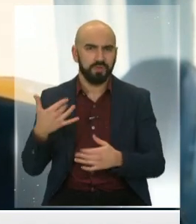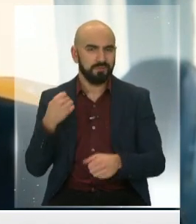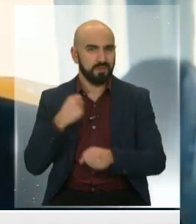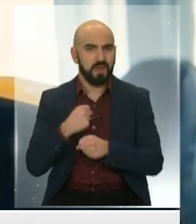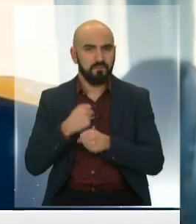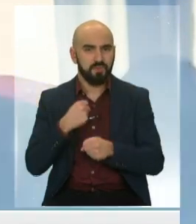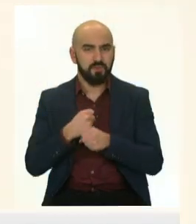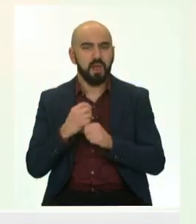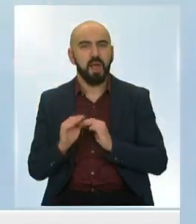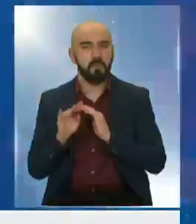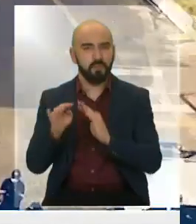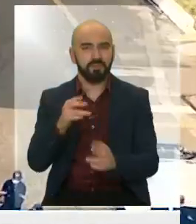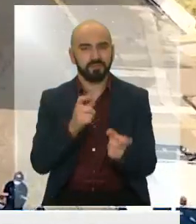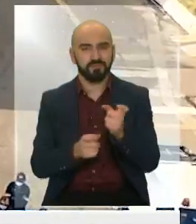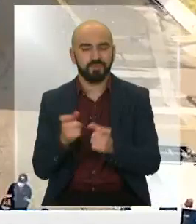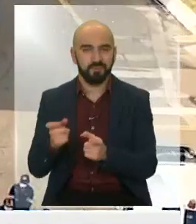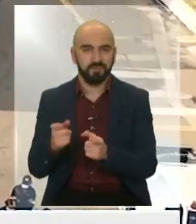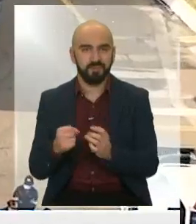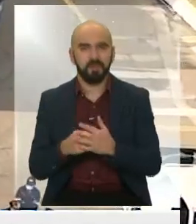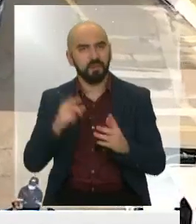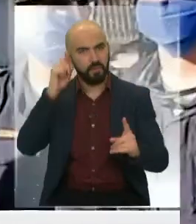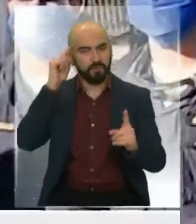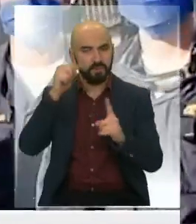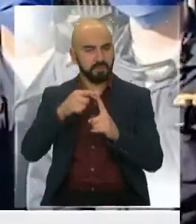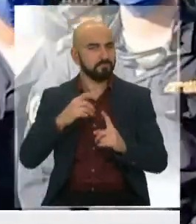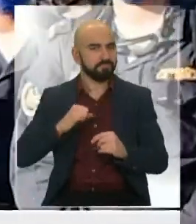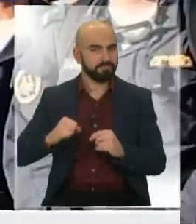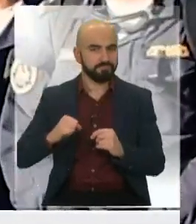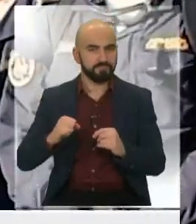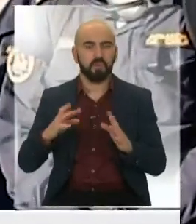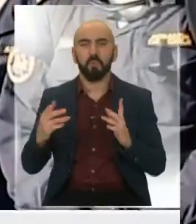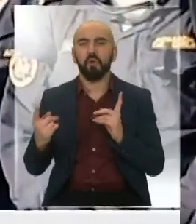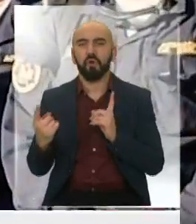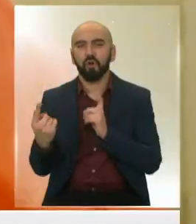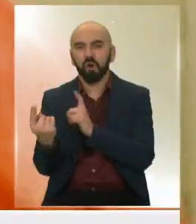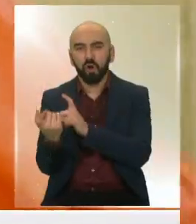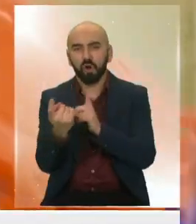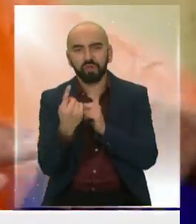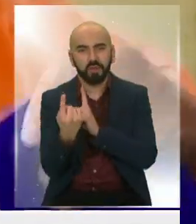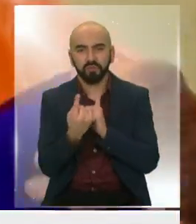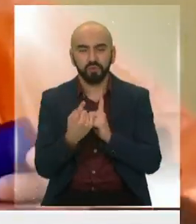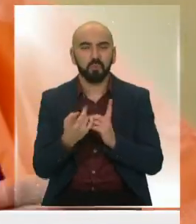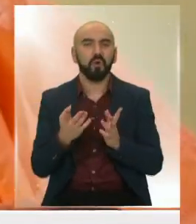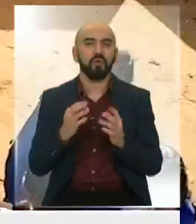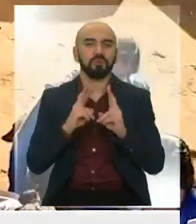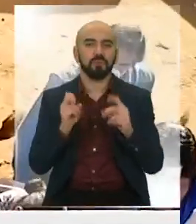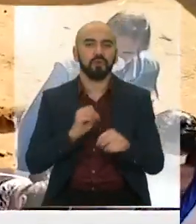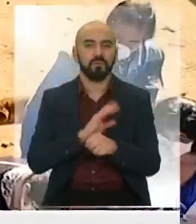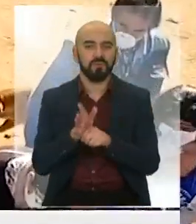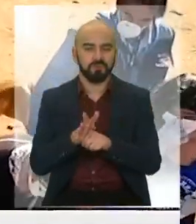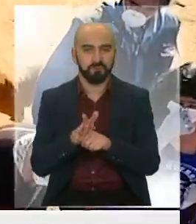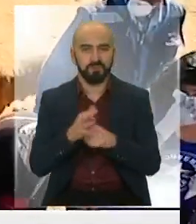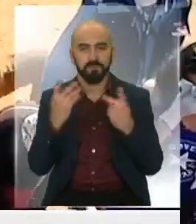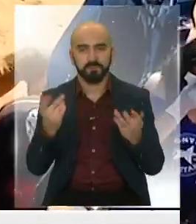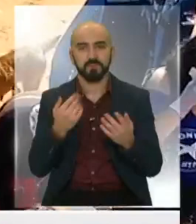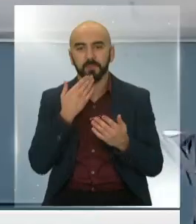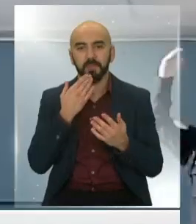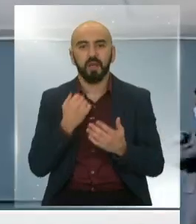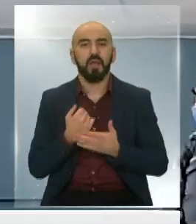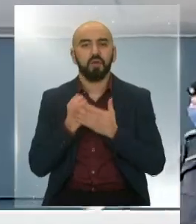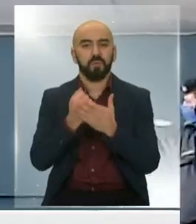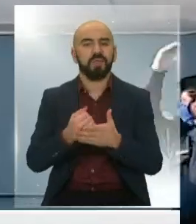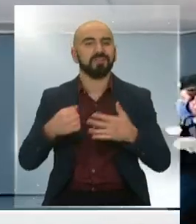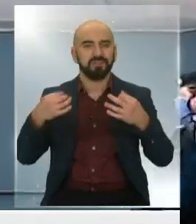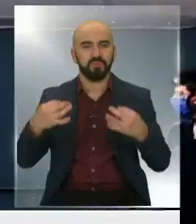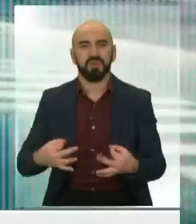apoyo a la ciudadanía, objeto mitigar el contagio y efectos del COVID-19 y al mismo tiempo contribuir a la seguridad y